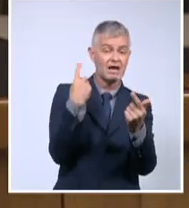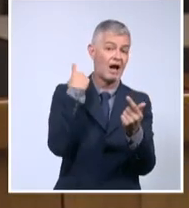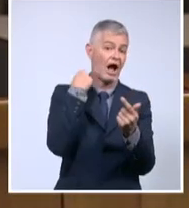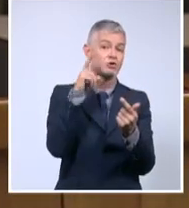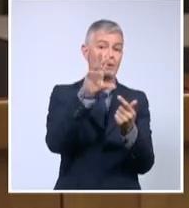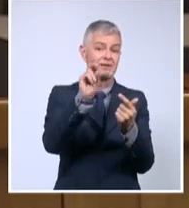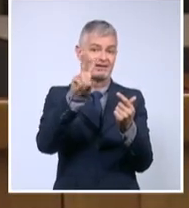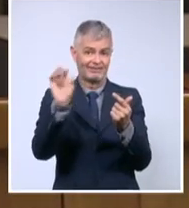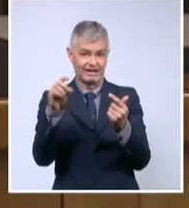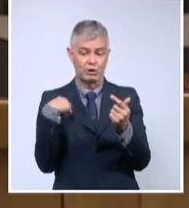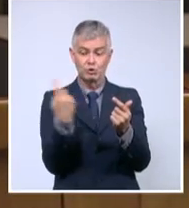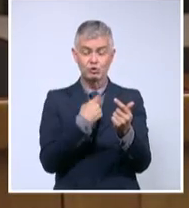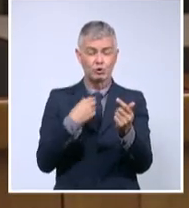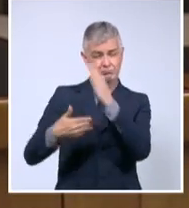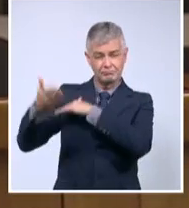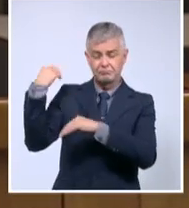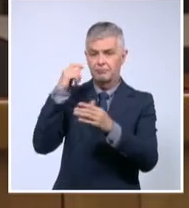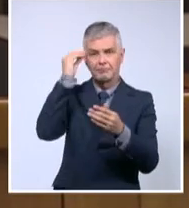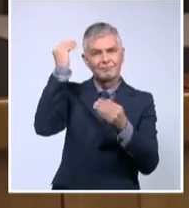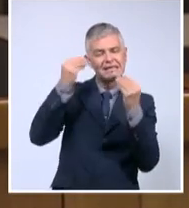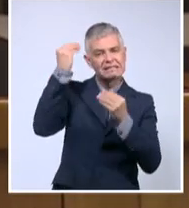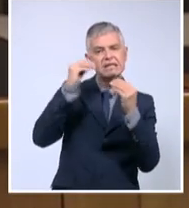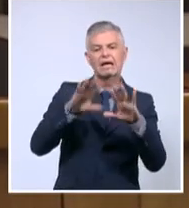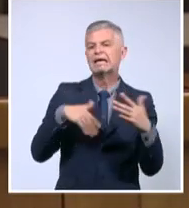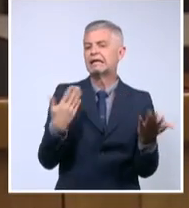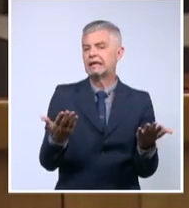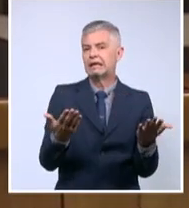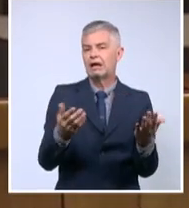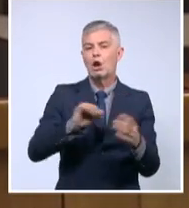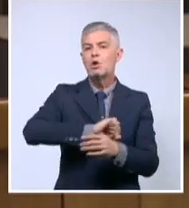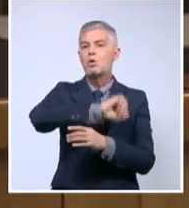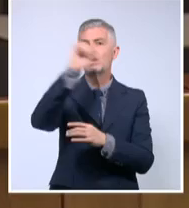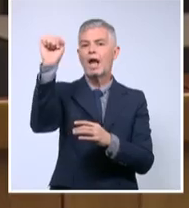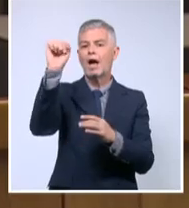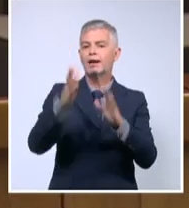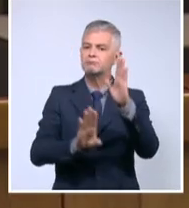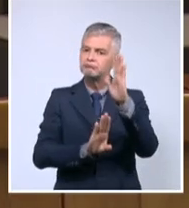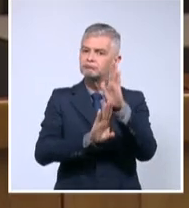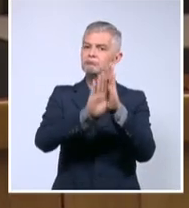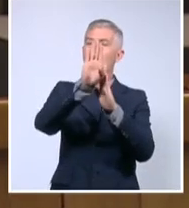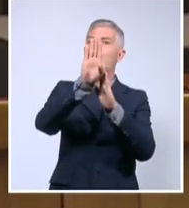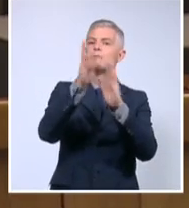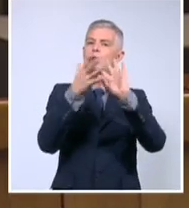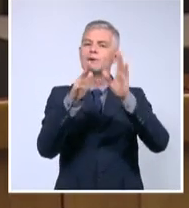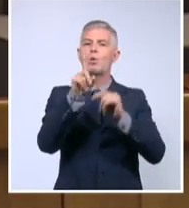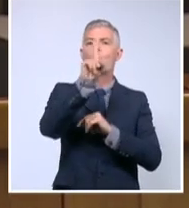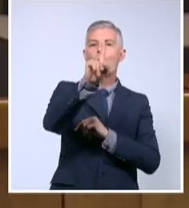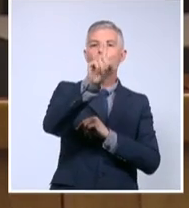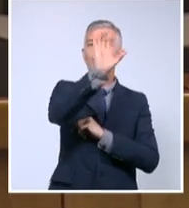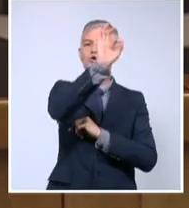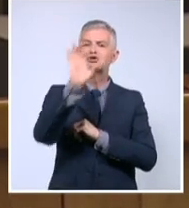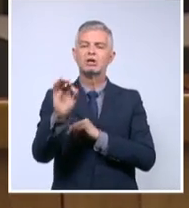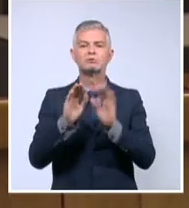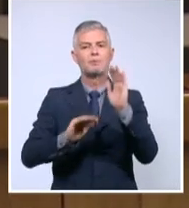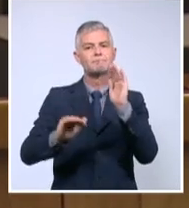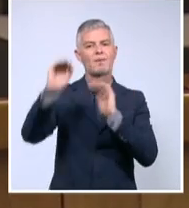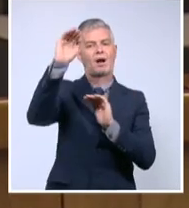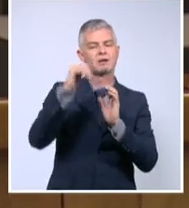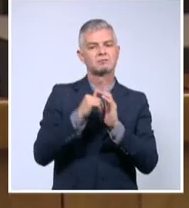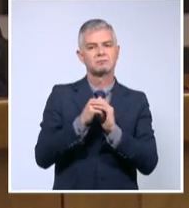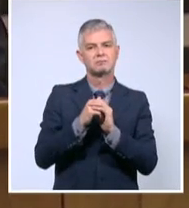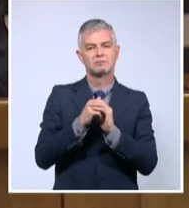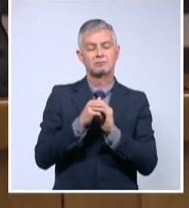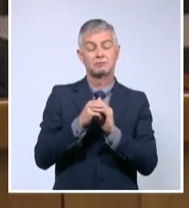en condiciones de fuertes restricciones, alcanzar un crecimiento en el orden del 1%. Como ha